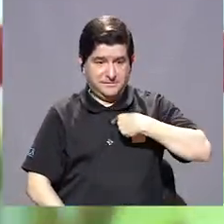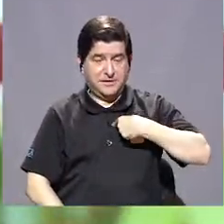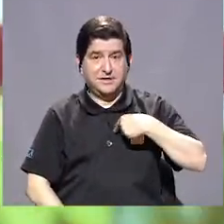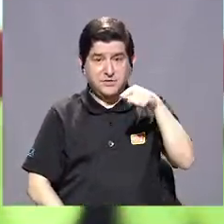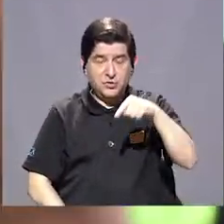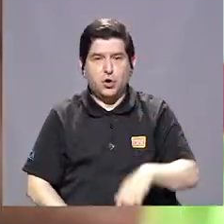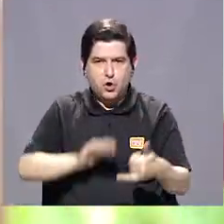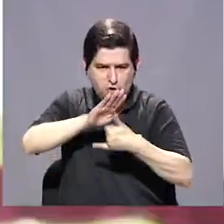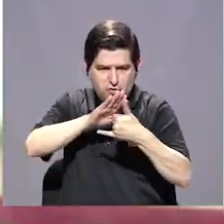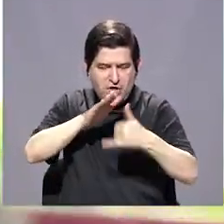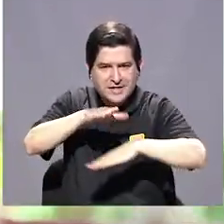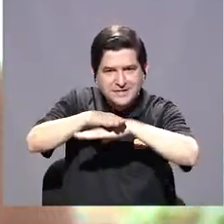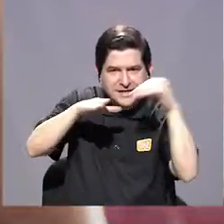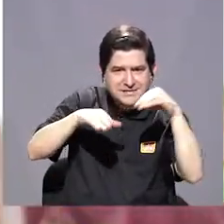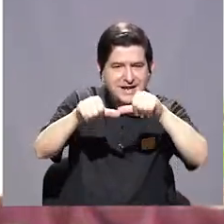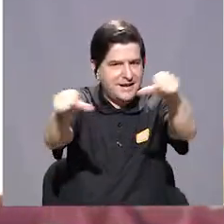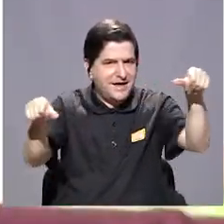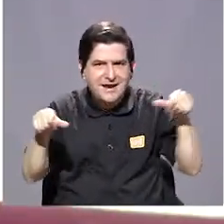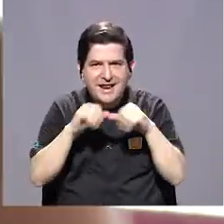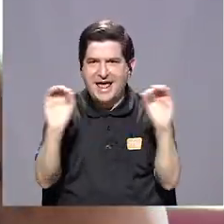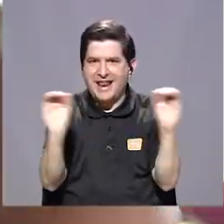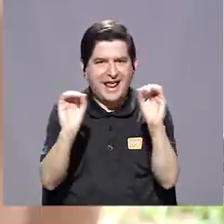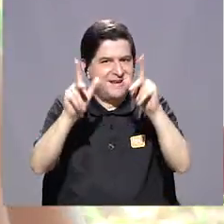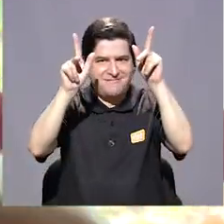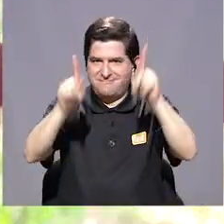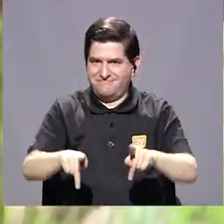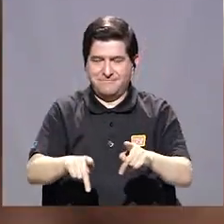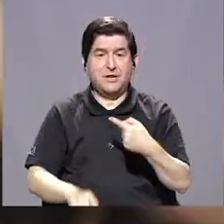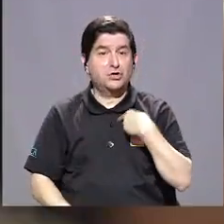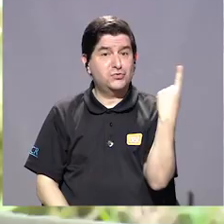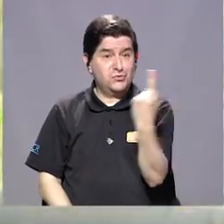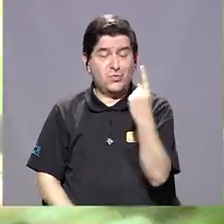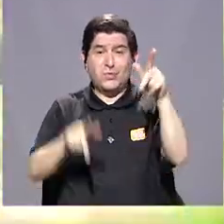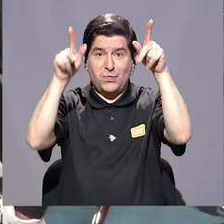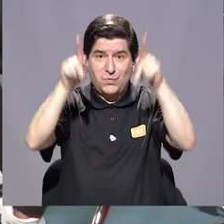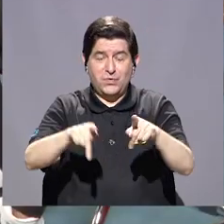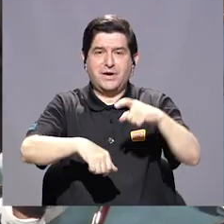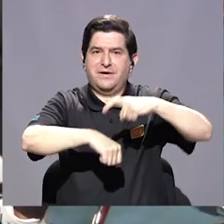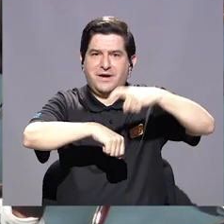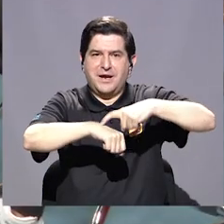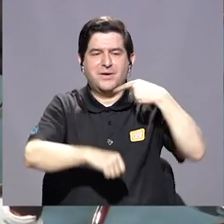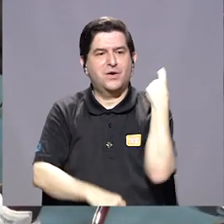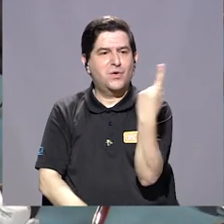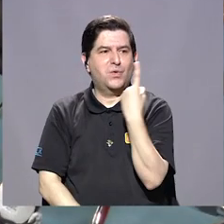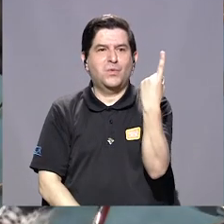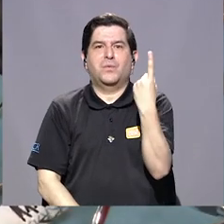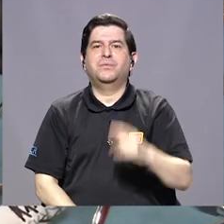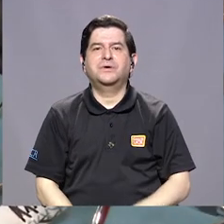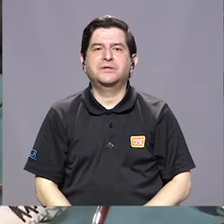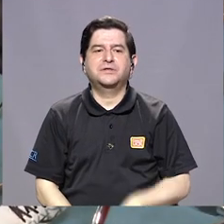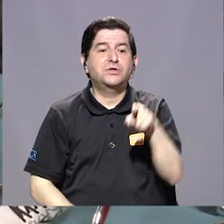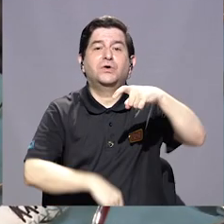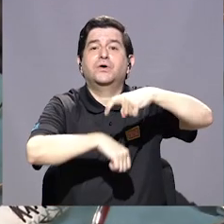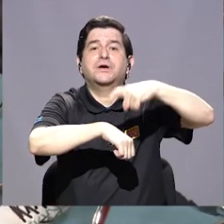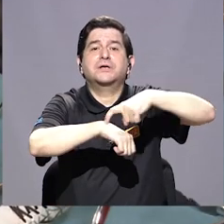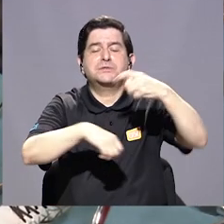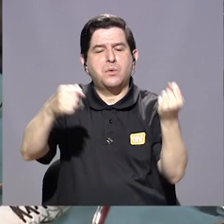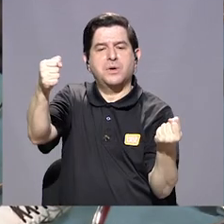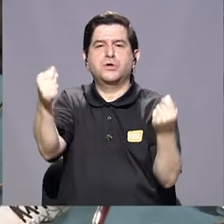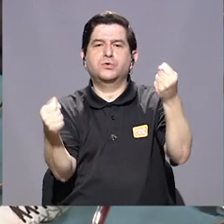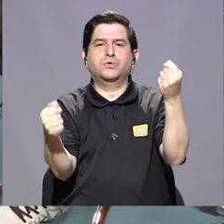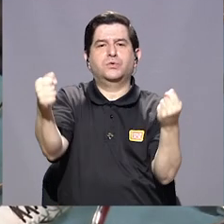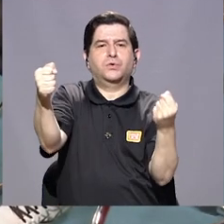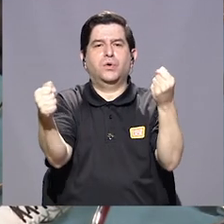subway, en esa área no había nada de gente. Yo era la única que estaba en ese momento sola y pasó un carro